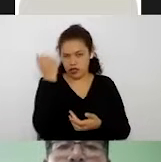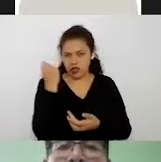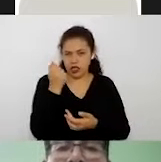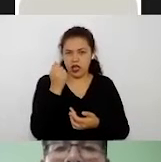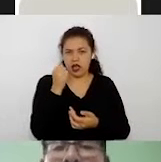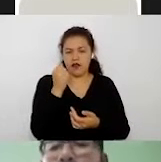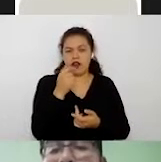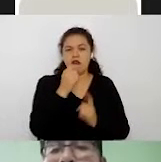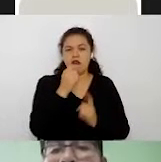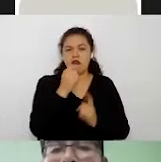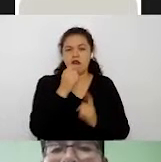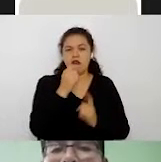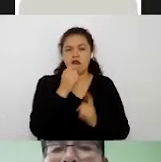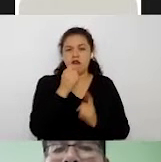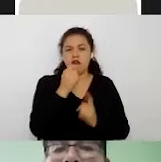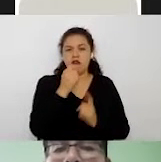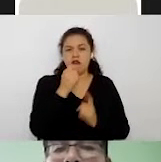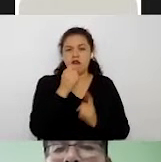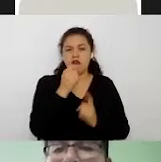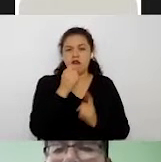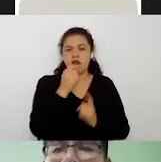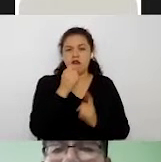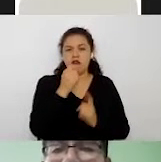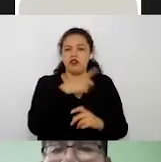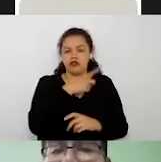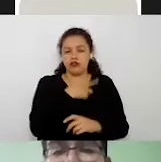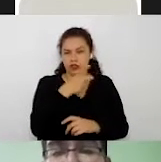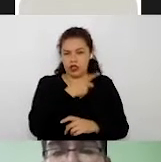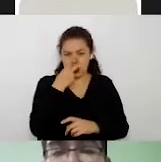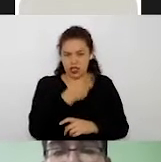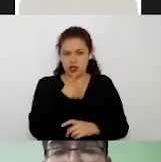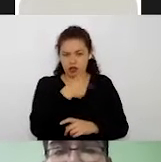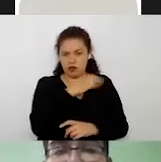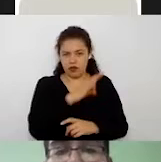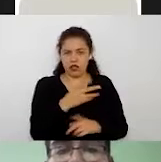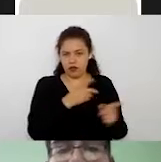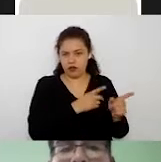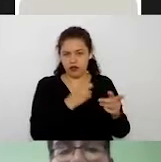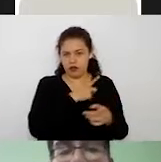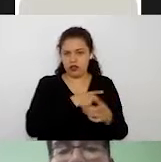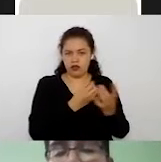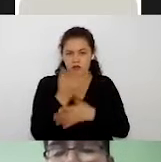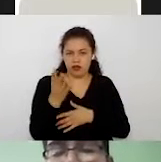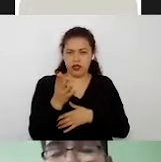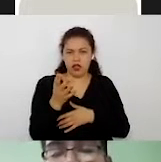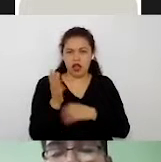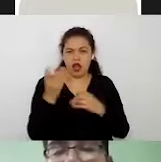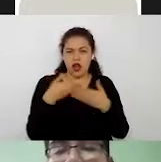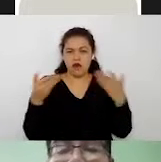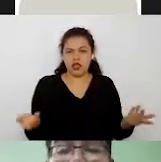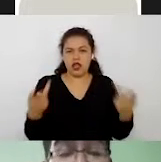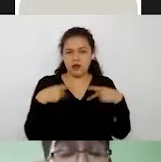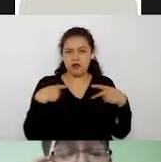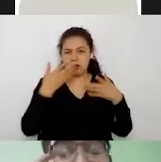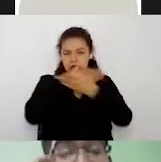qué ambulancia, nadie me acompañó porque yo dije que quería ir solo o porque podía ir solo, y ahora ya no saben de mí. Entonces